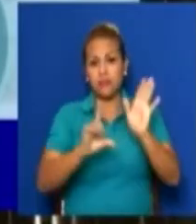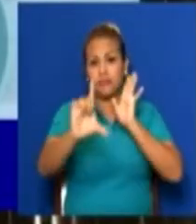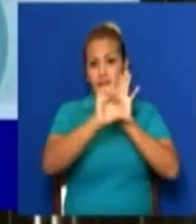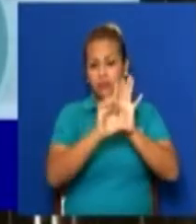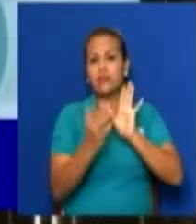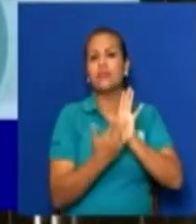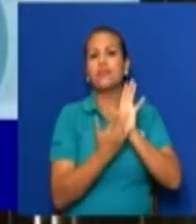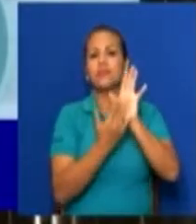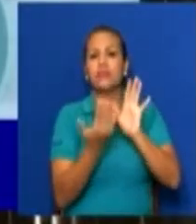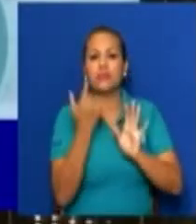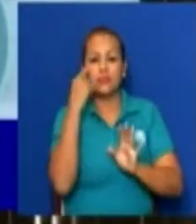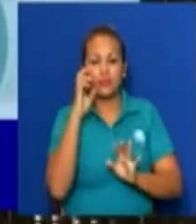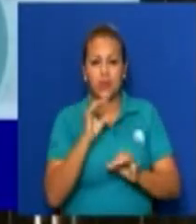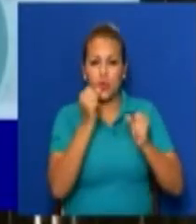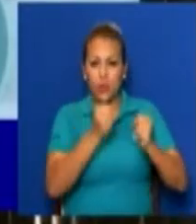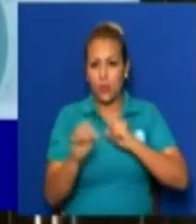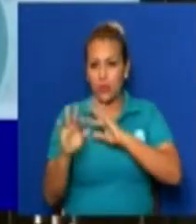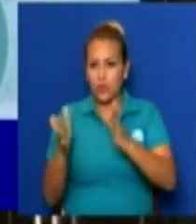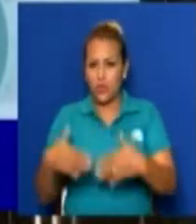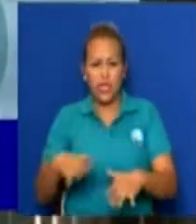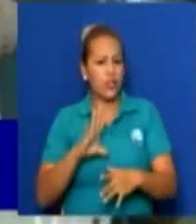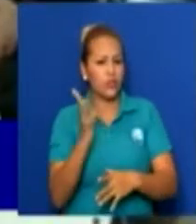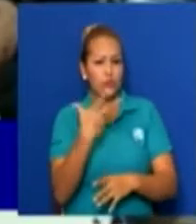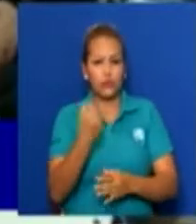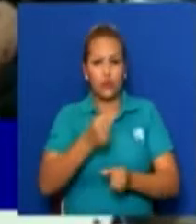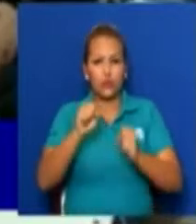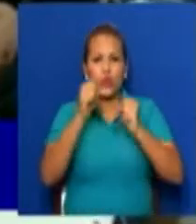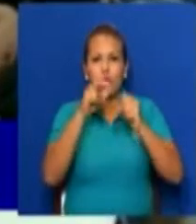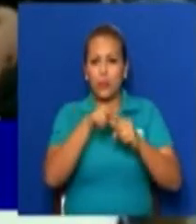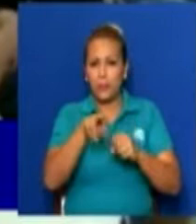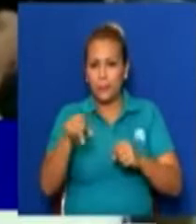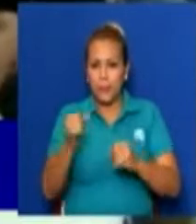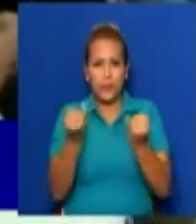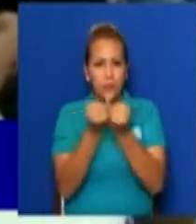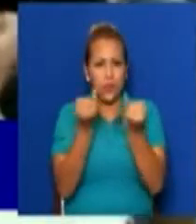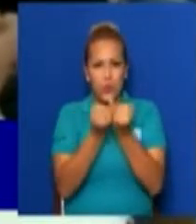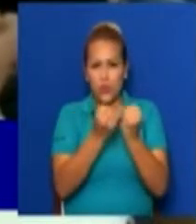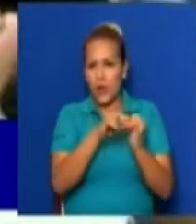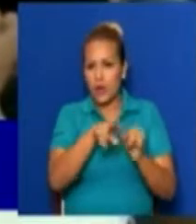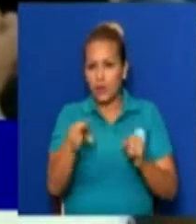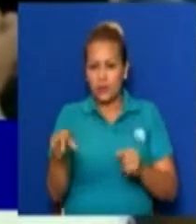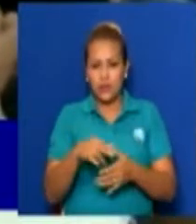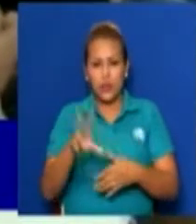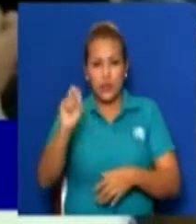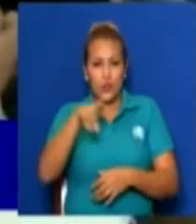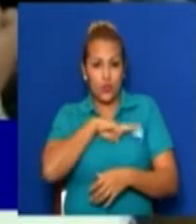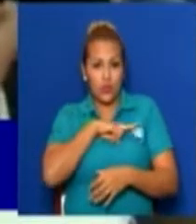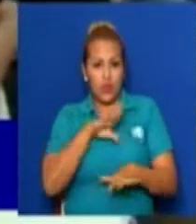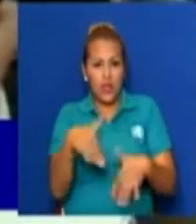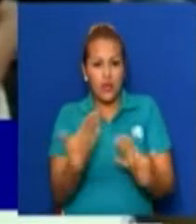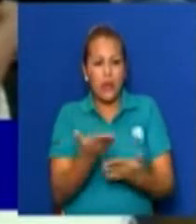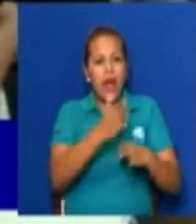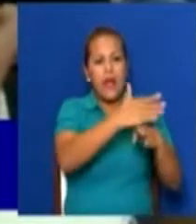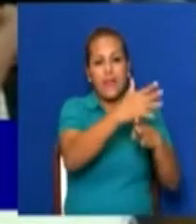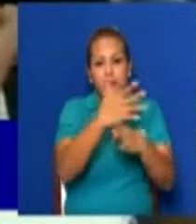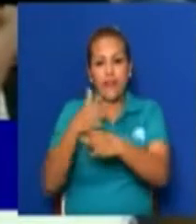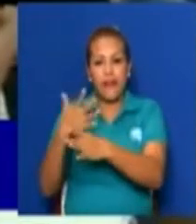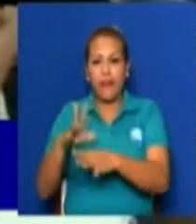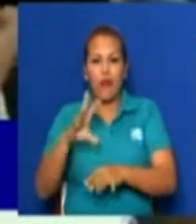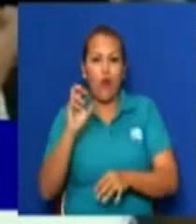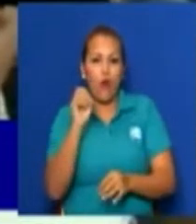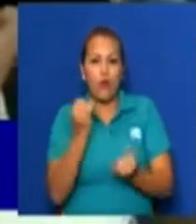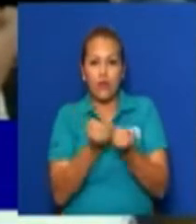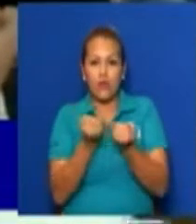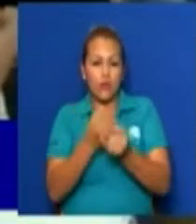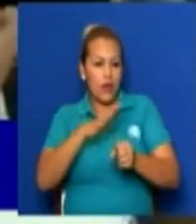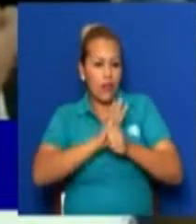Hombres y mujeres somos iguales ante la ley. No existe una jerarquía de género.